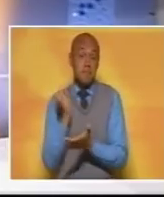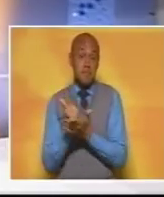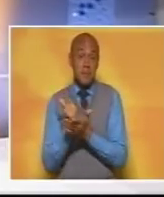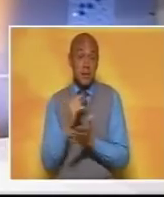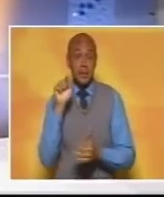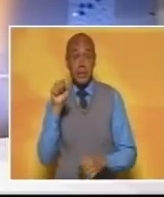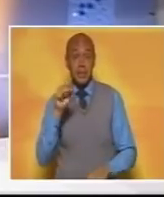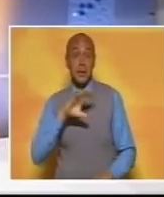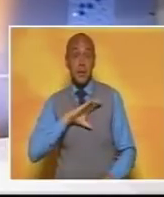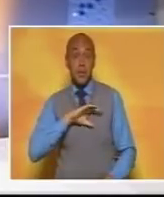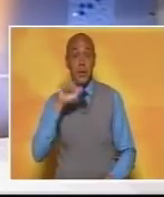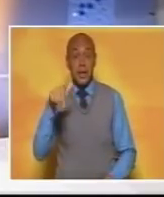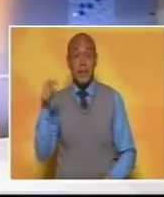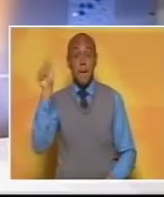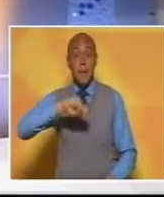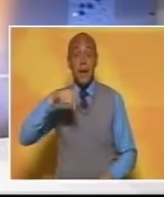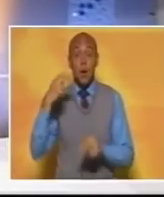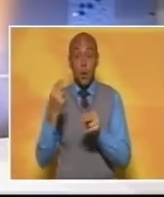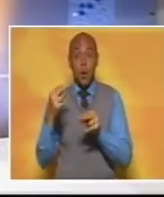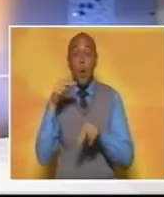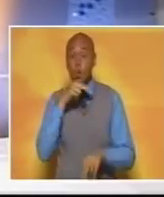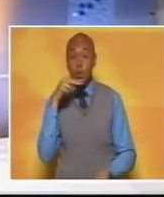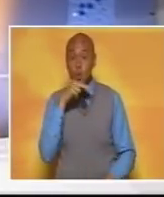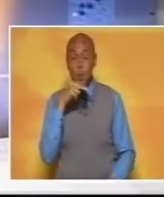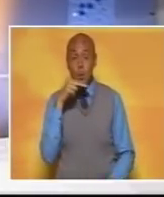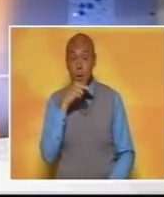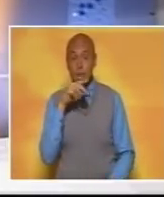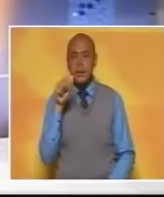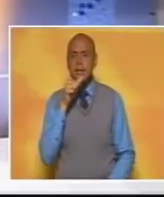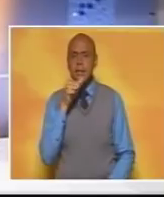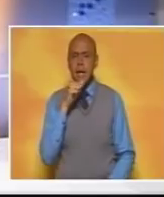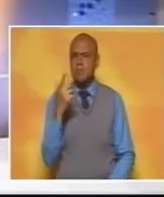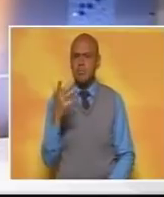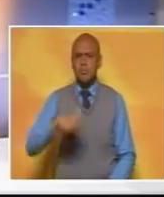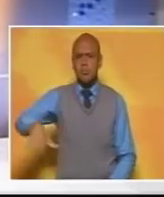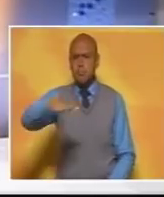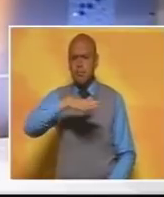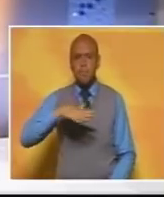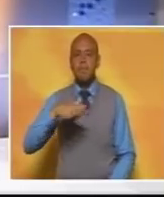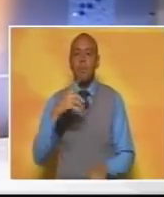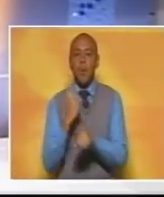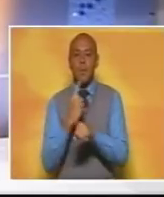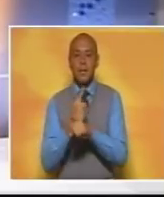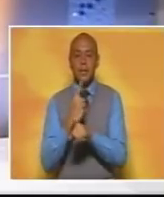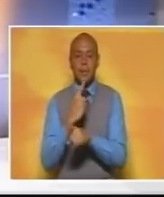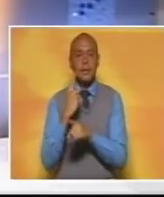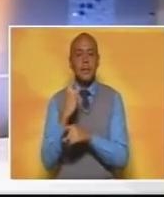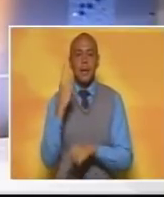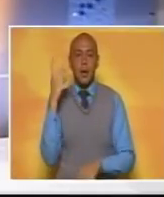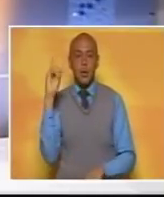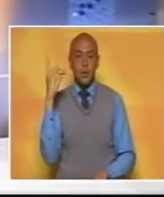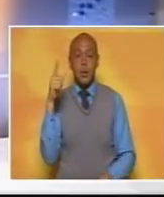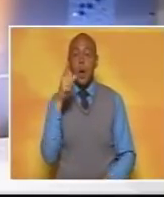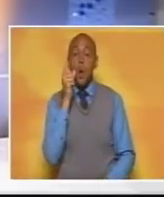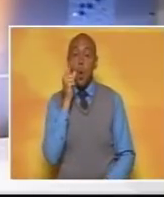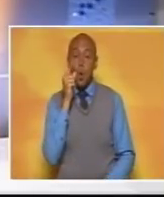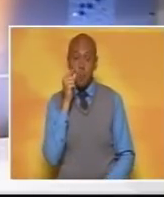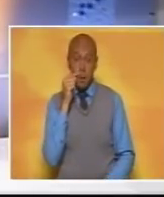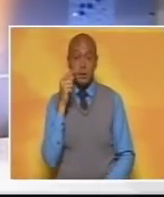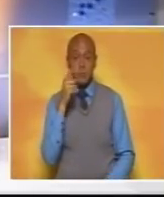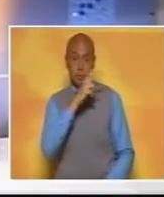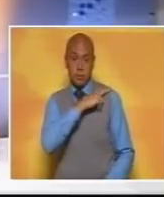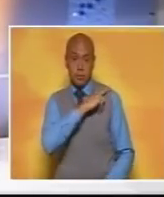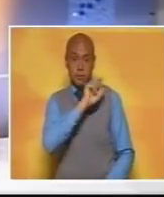la fecha FIFA de este mes de octubre. Será ante Bolivia en el Estadio Olímpico de la UCB, donde el seleccionador nacional Rafael Dudamel